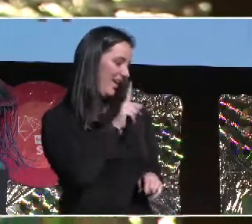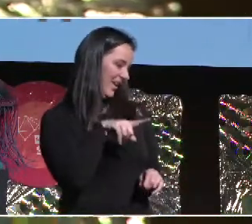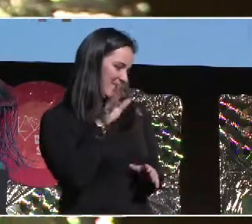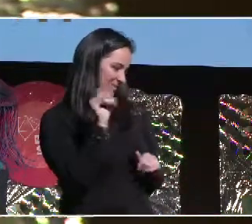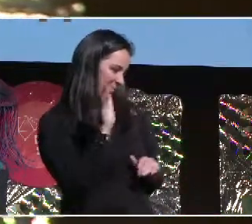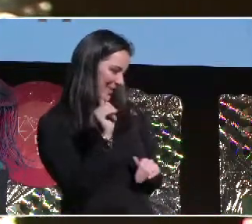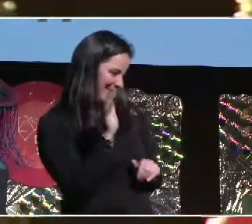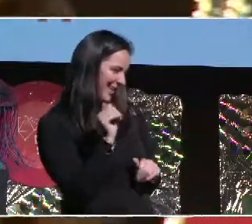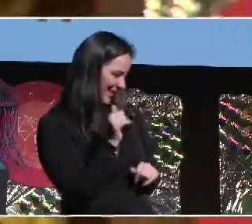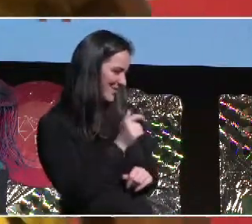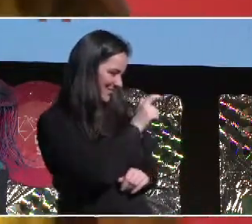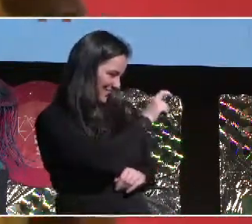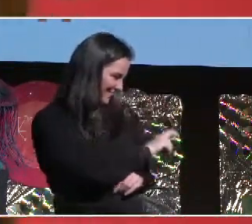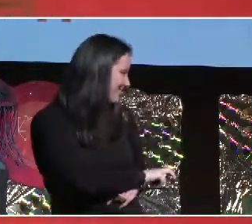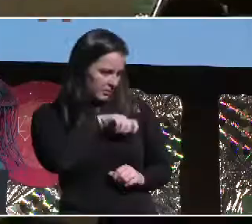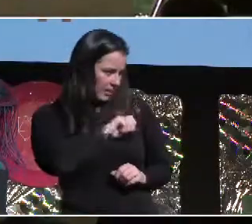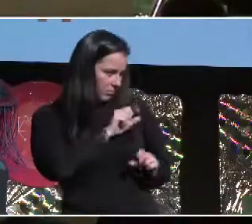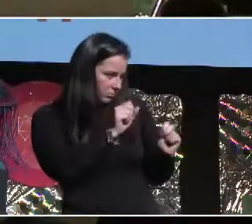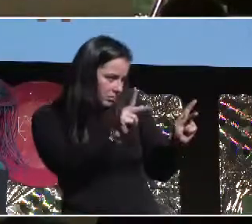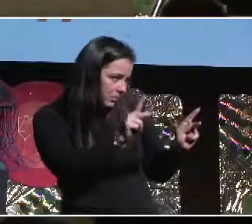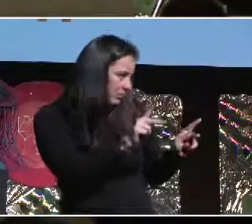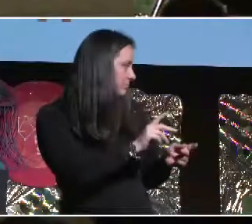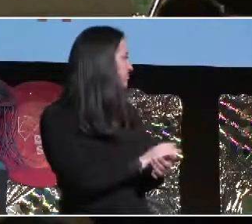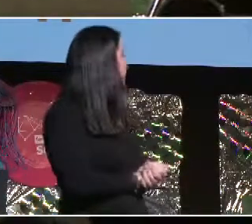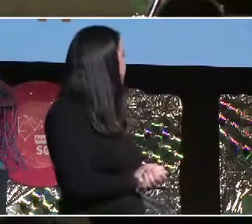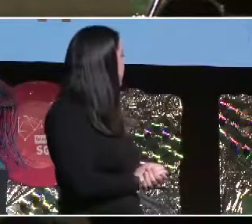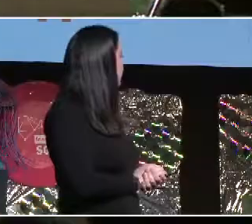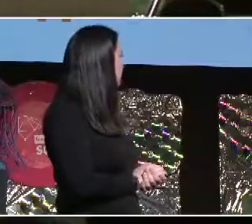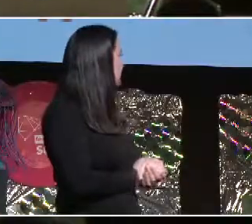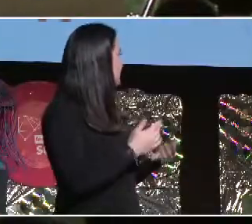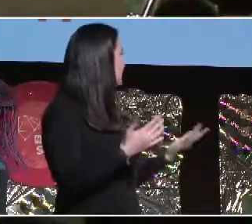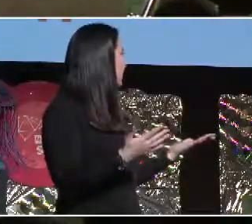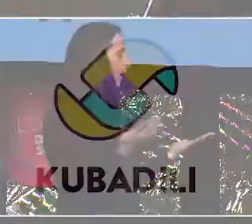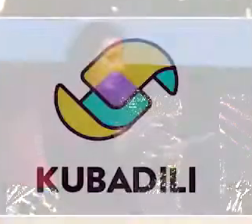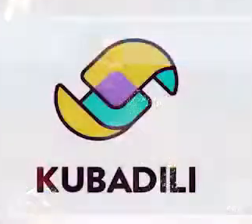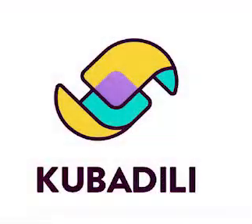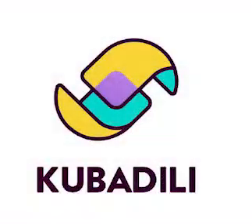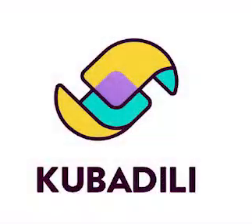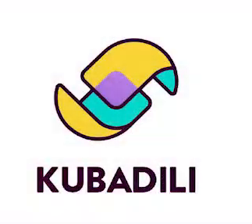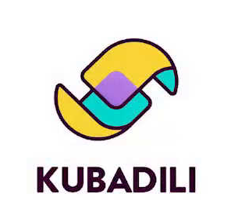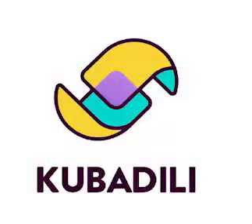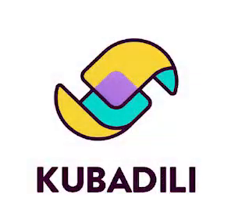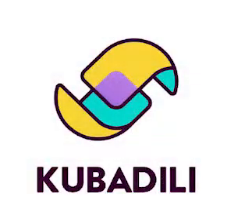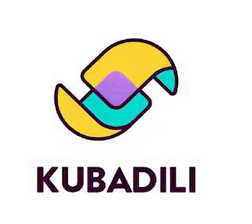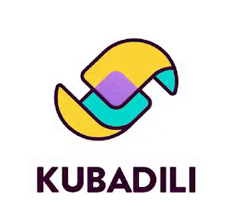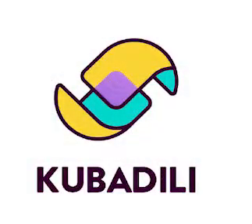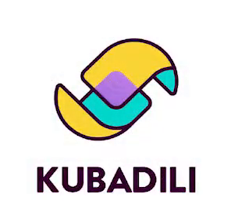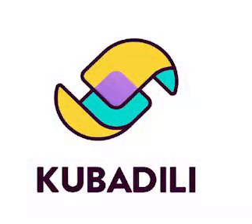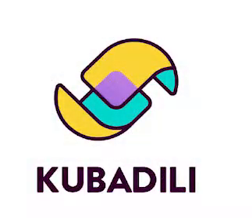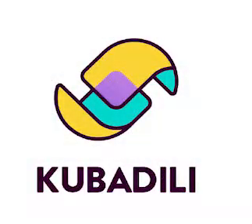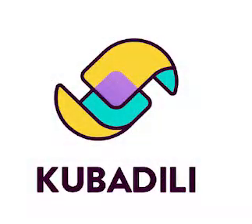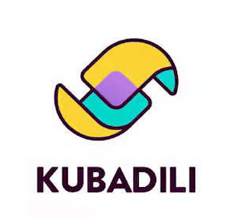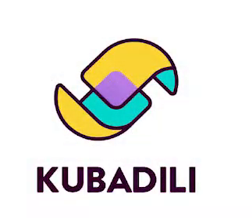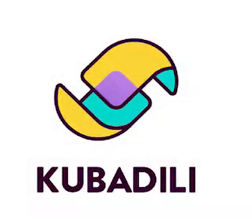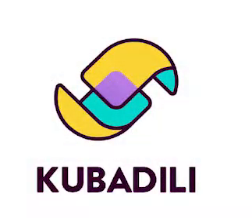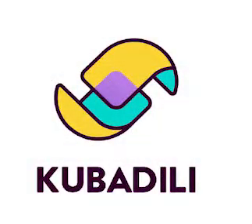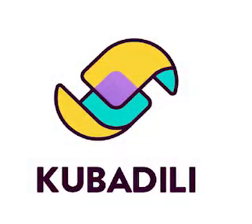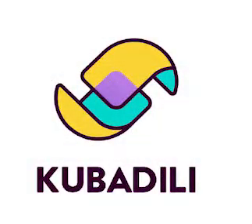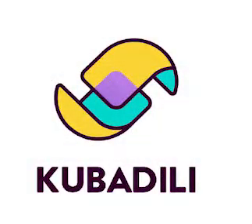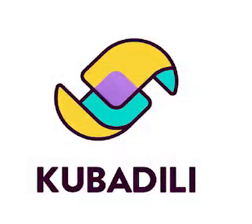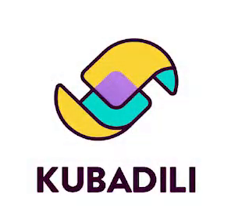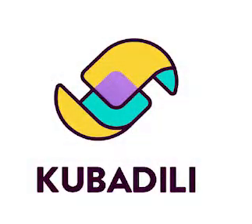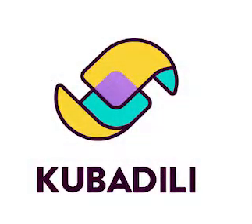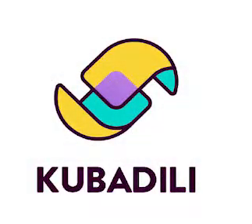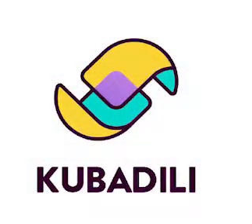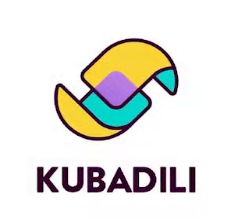portugués valieron a pena o no. Entonces, hoy voy a hablar de datos generados por los ciudadanos, y ahora les voy a